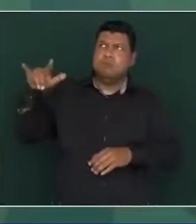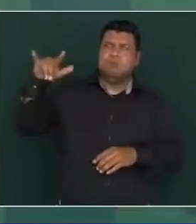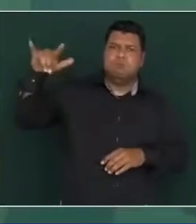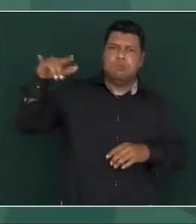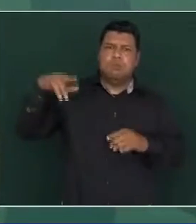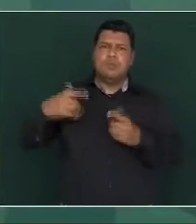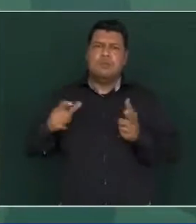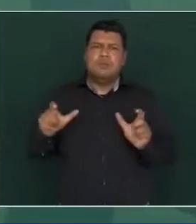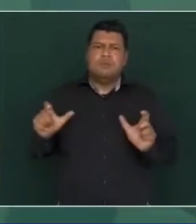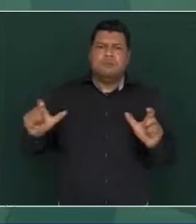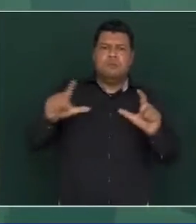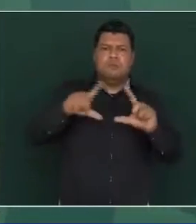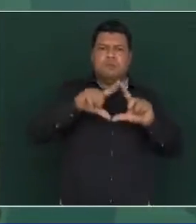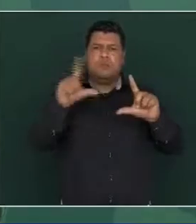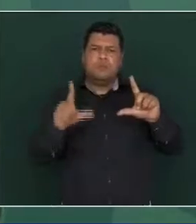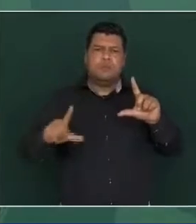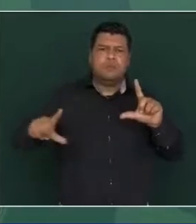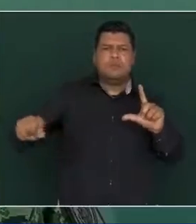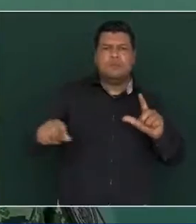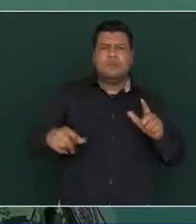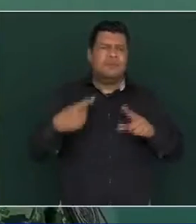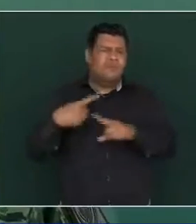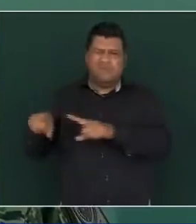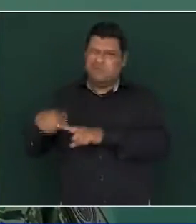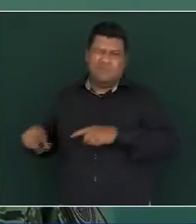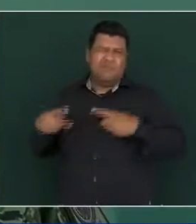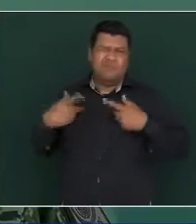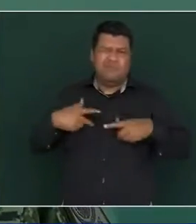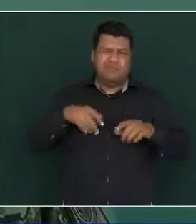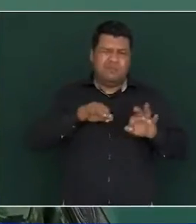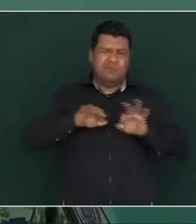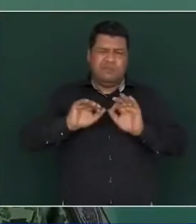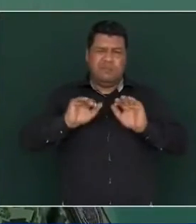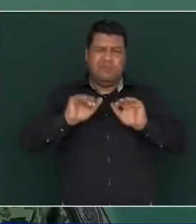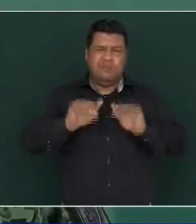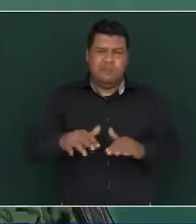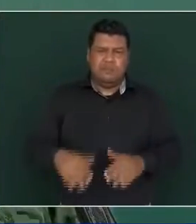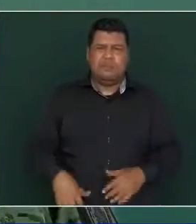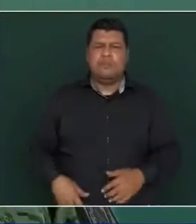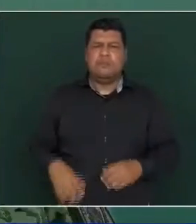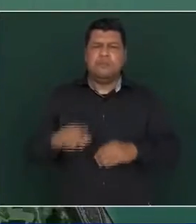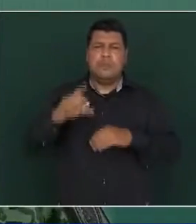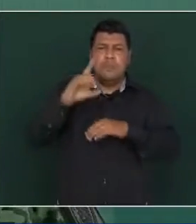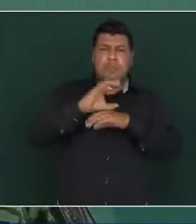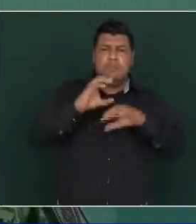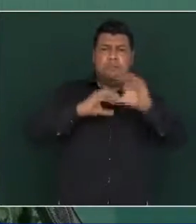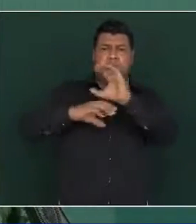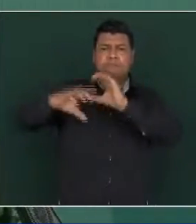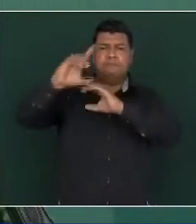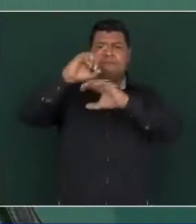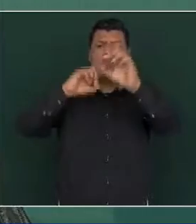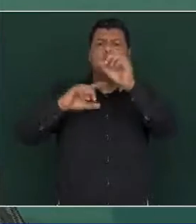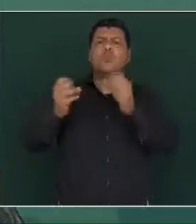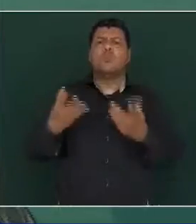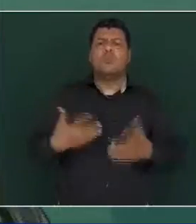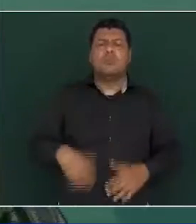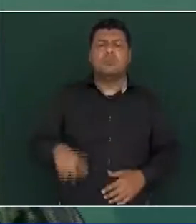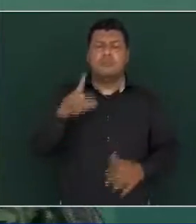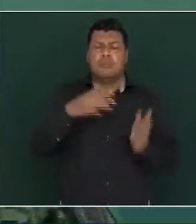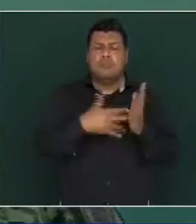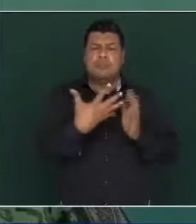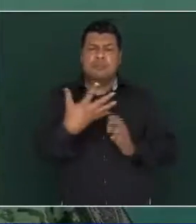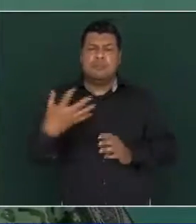la Guardia Nacional y a la propia gente que forma parte de la